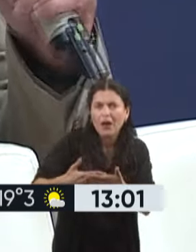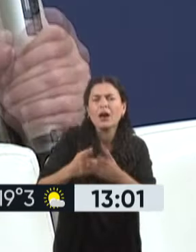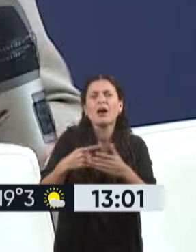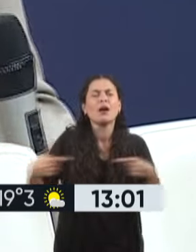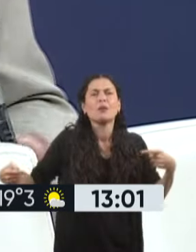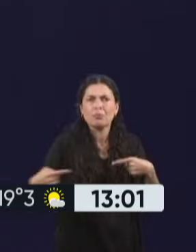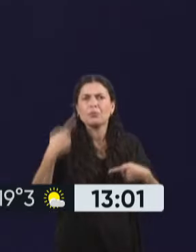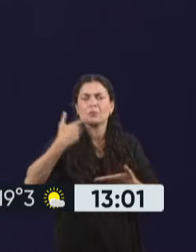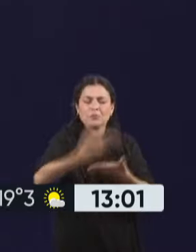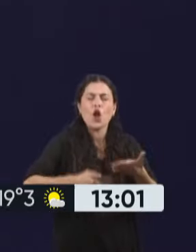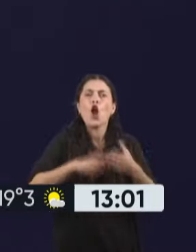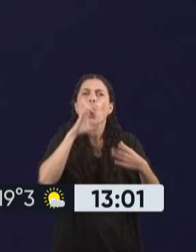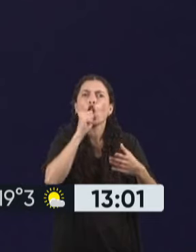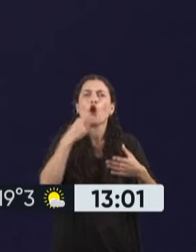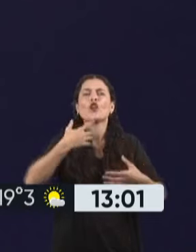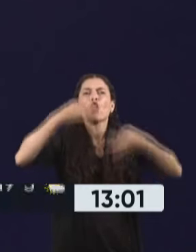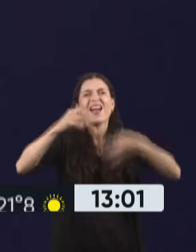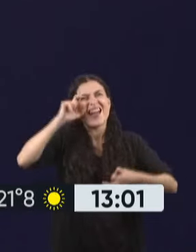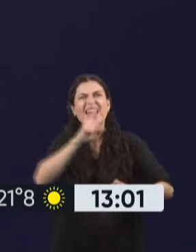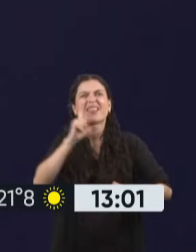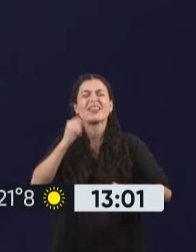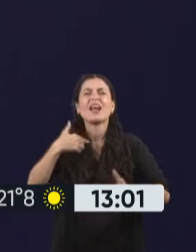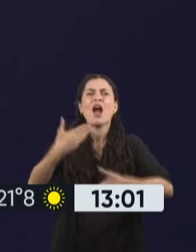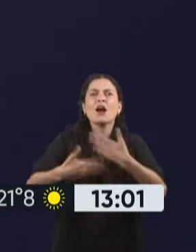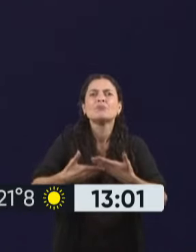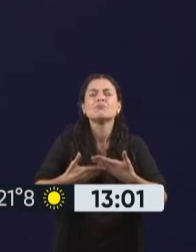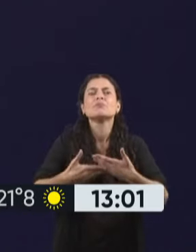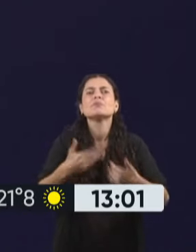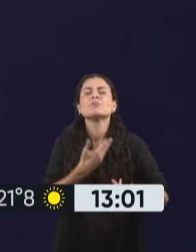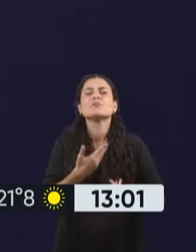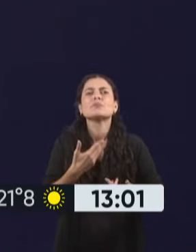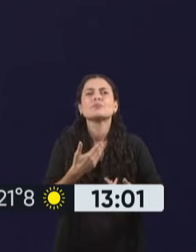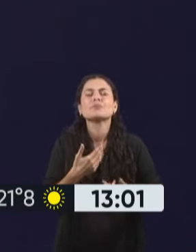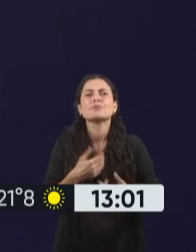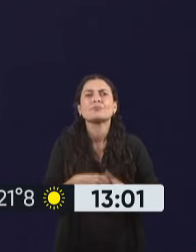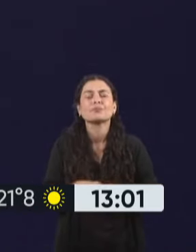Público? Con respecto a la última pregunta,